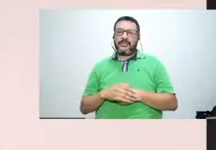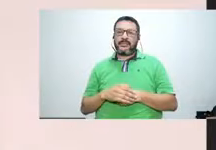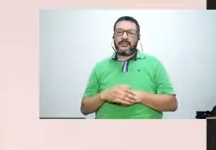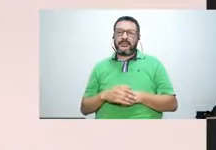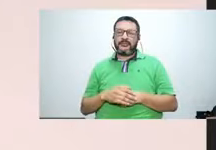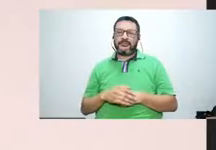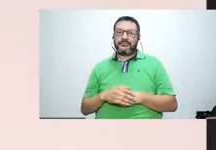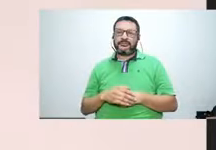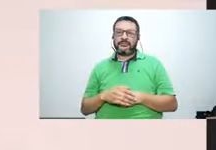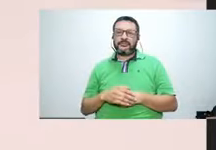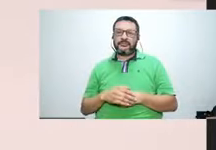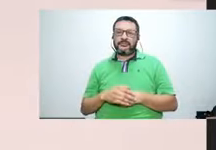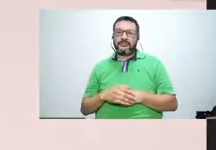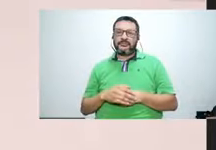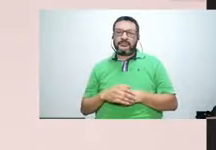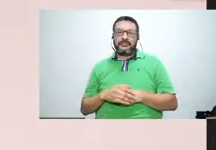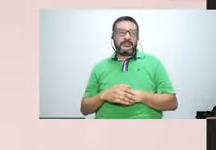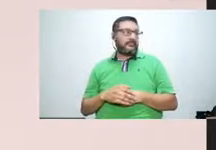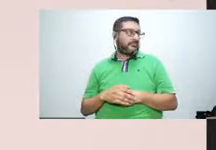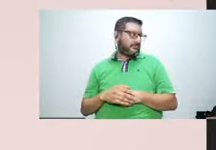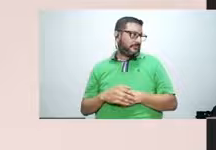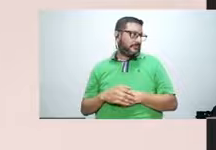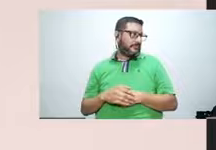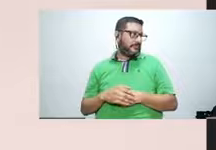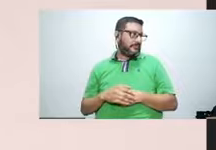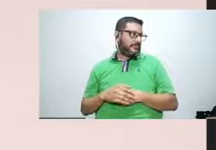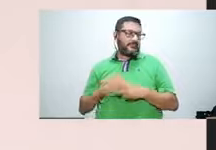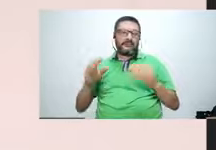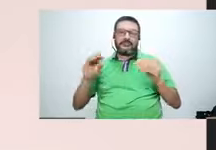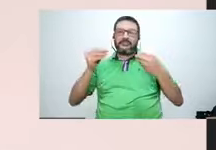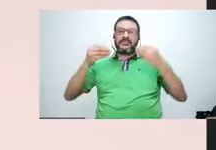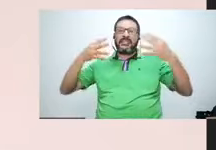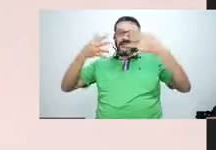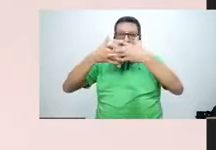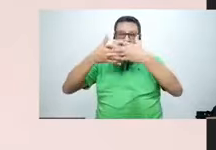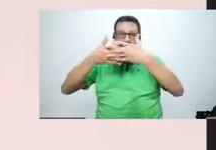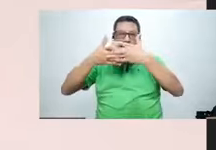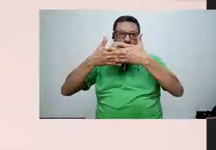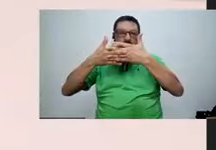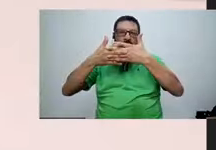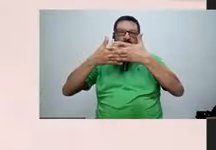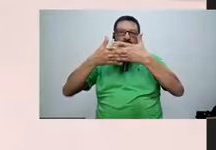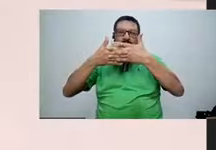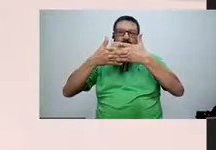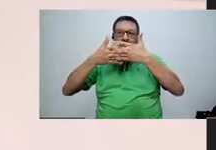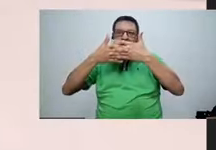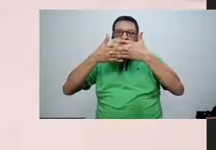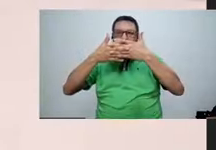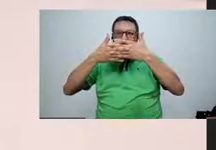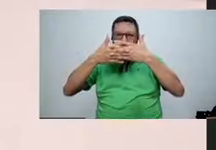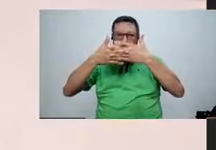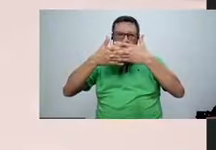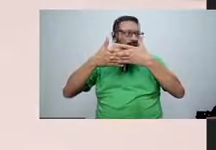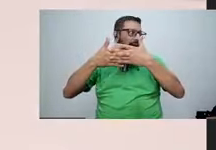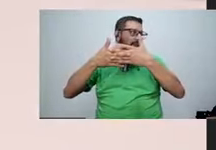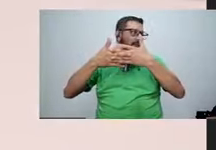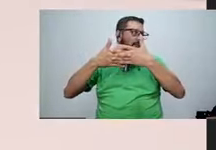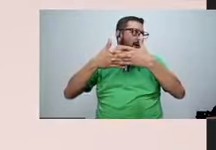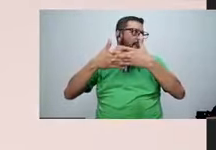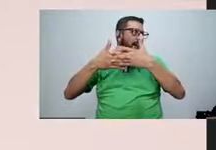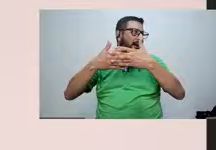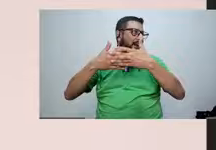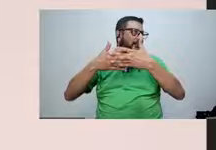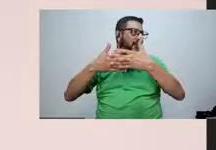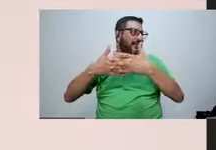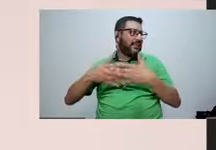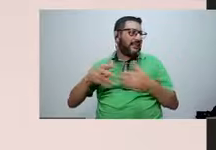como tú dices, es excelente complemento porque él también, aparte de servicio, él también ya entiende